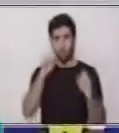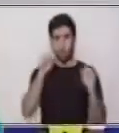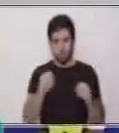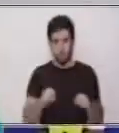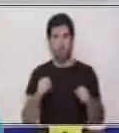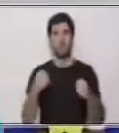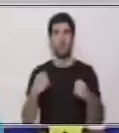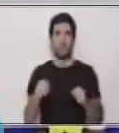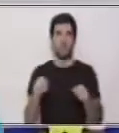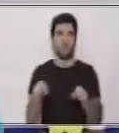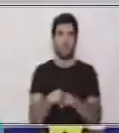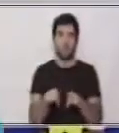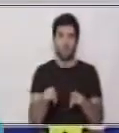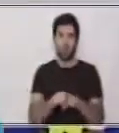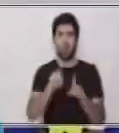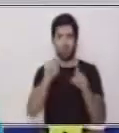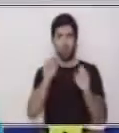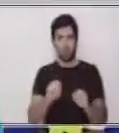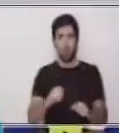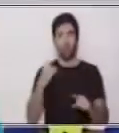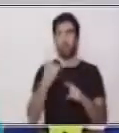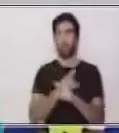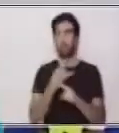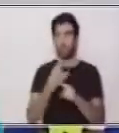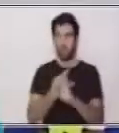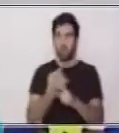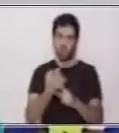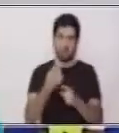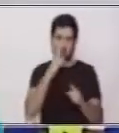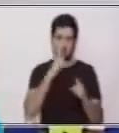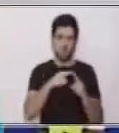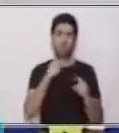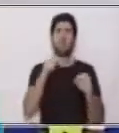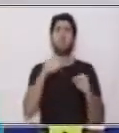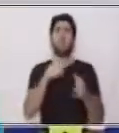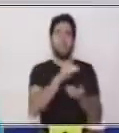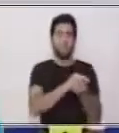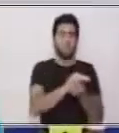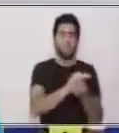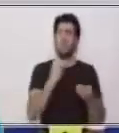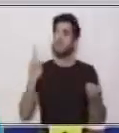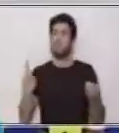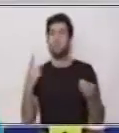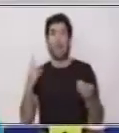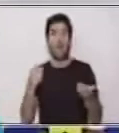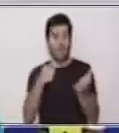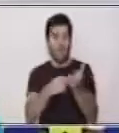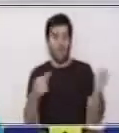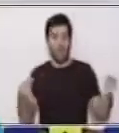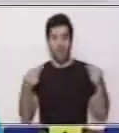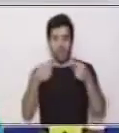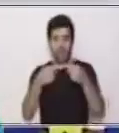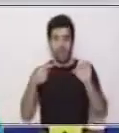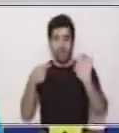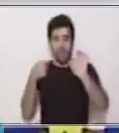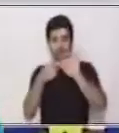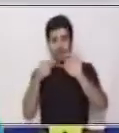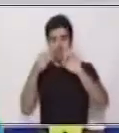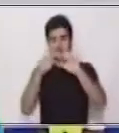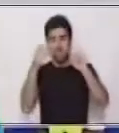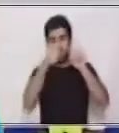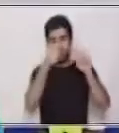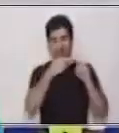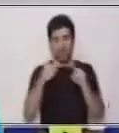y puedes utilizar algo más para unirlos. ¿Para qué nos va a servir? Bueno, ¿qué te parece si realizamos el primero que va a ser el